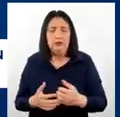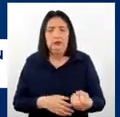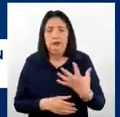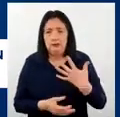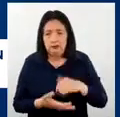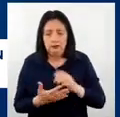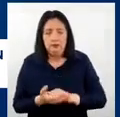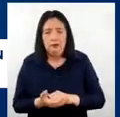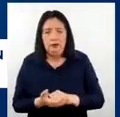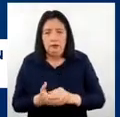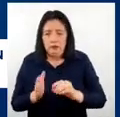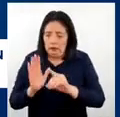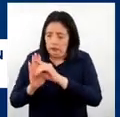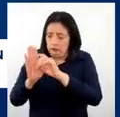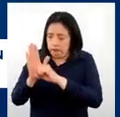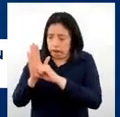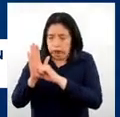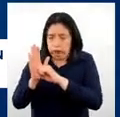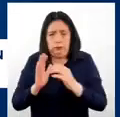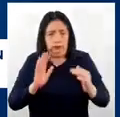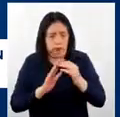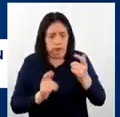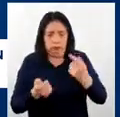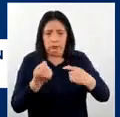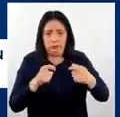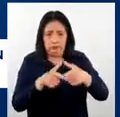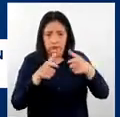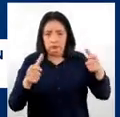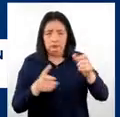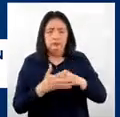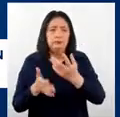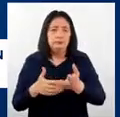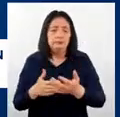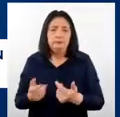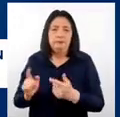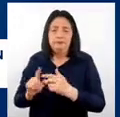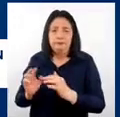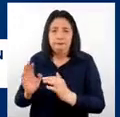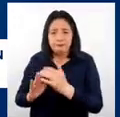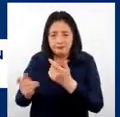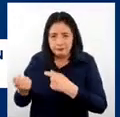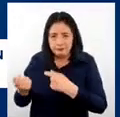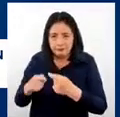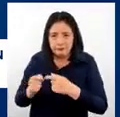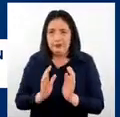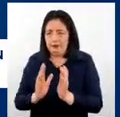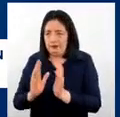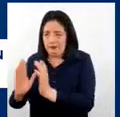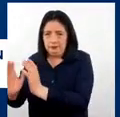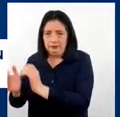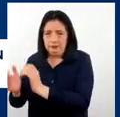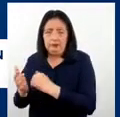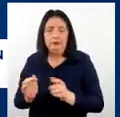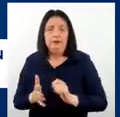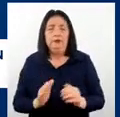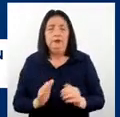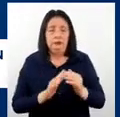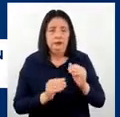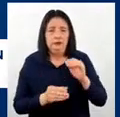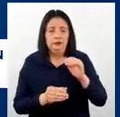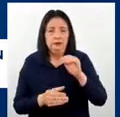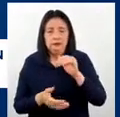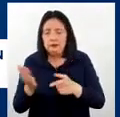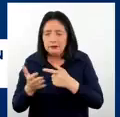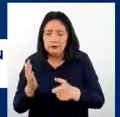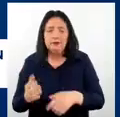supremo, se establecen los centros comerciales, las galerías, las tiendas por departamento, las bodegas, farmacias, los